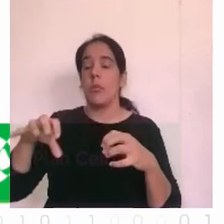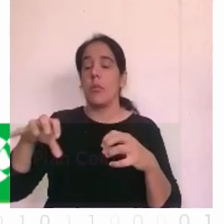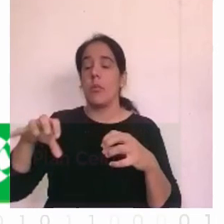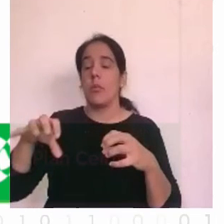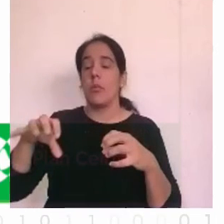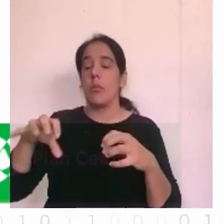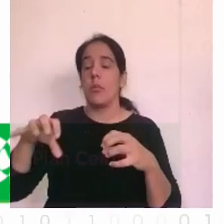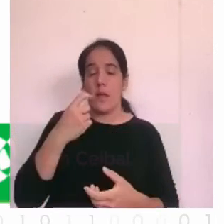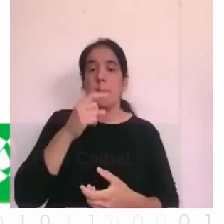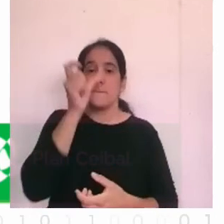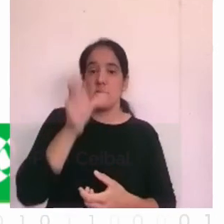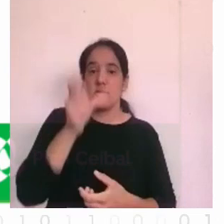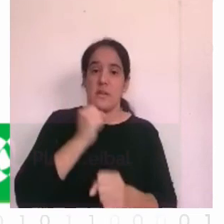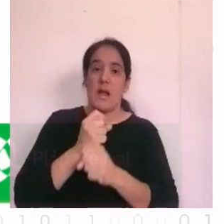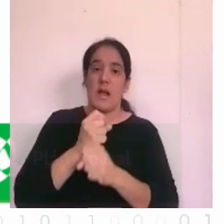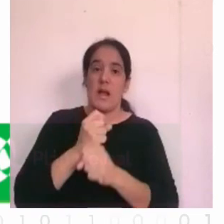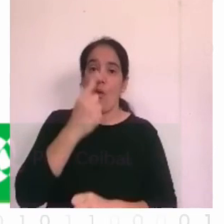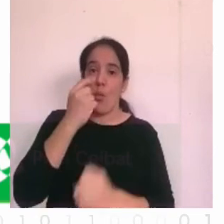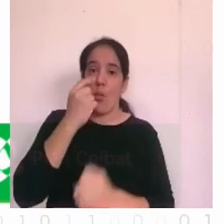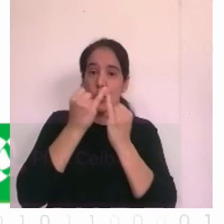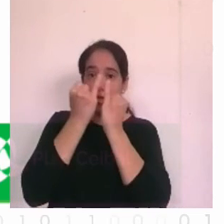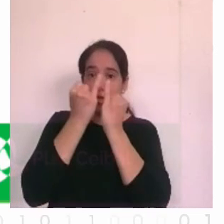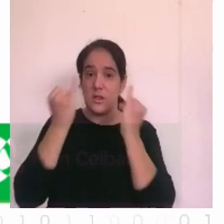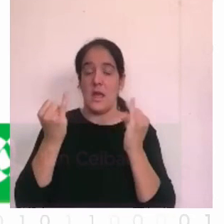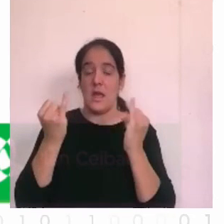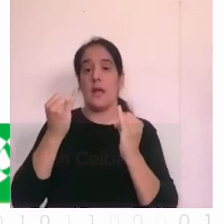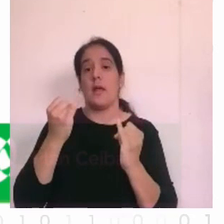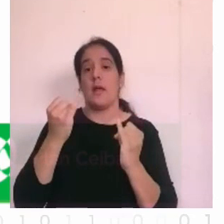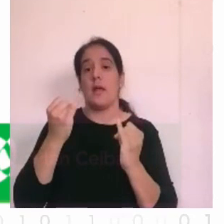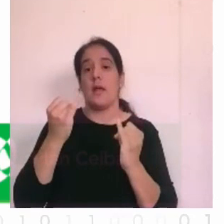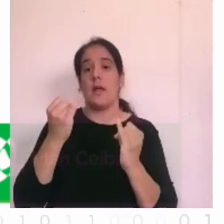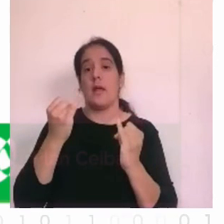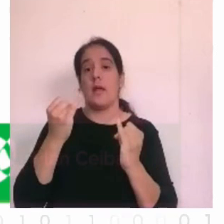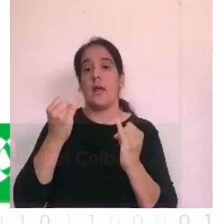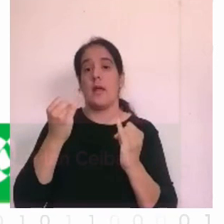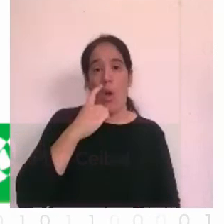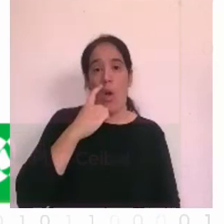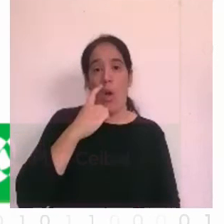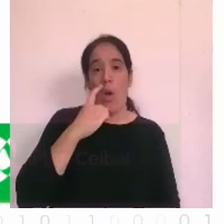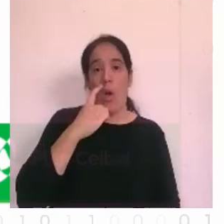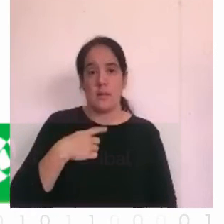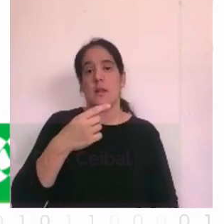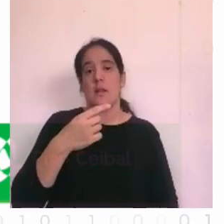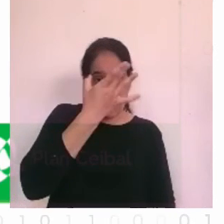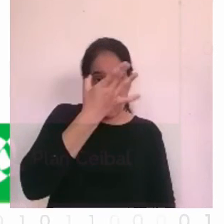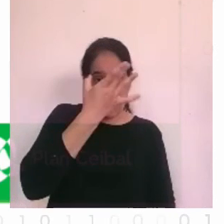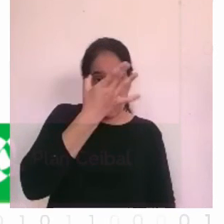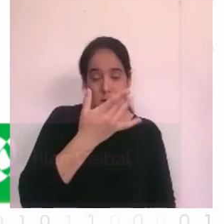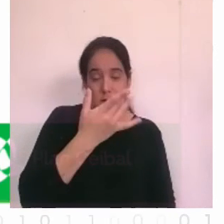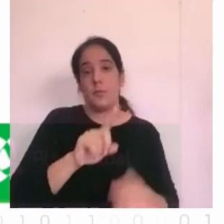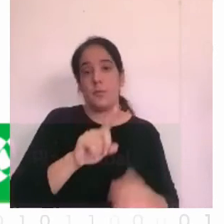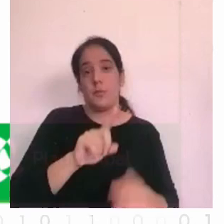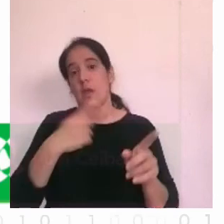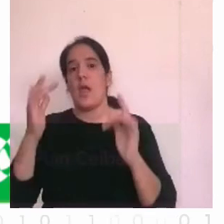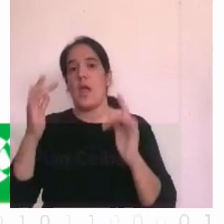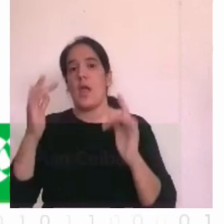y los obreros son mayoritariamente hombres, también los profesionales, y los docentes y concubinos